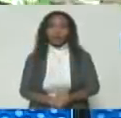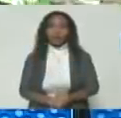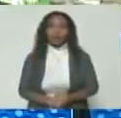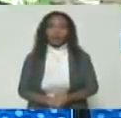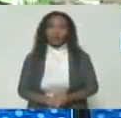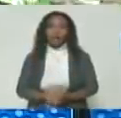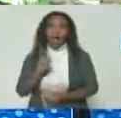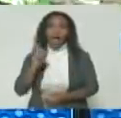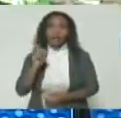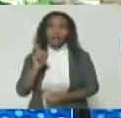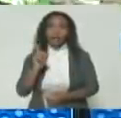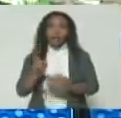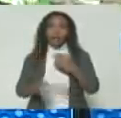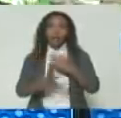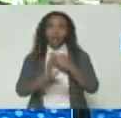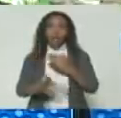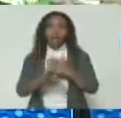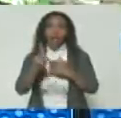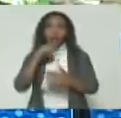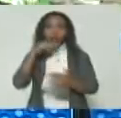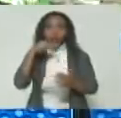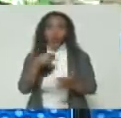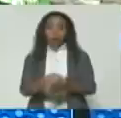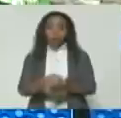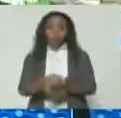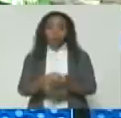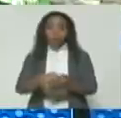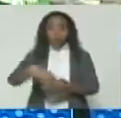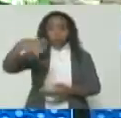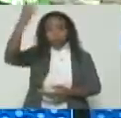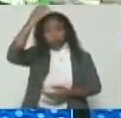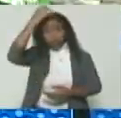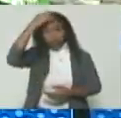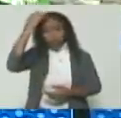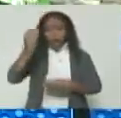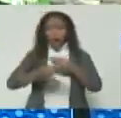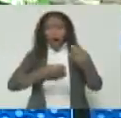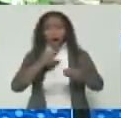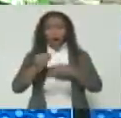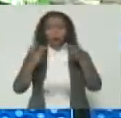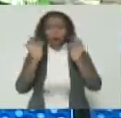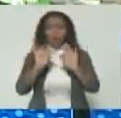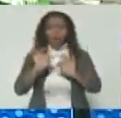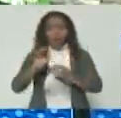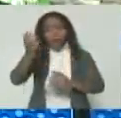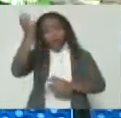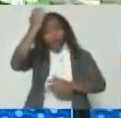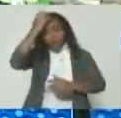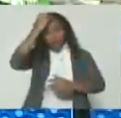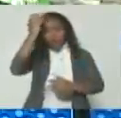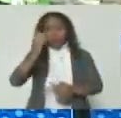San Carlos de Asturias todavía, el nombre del rey, como Valencia del rey,